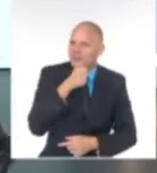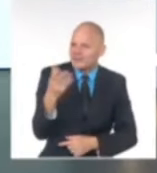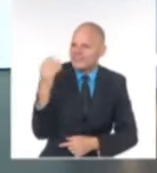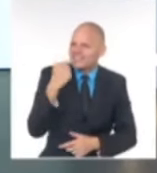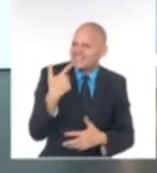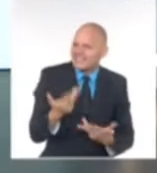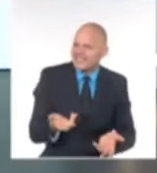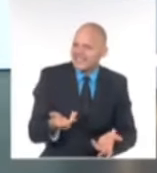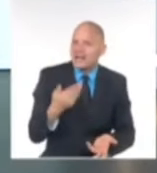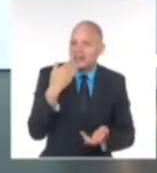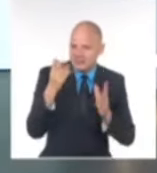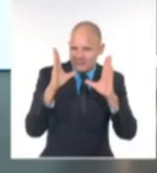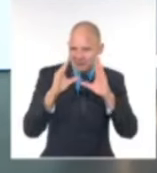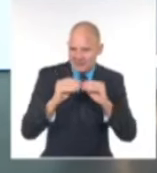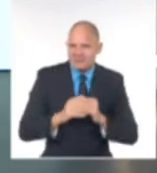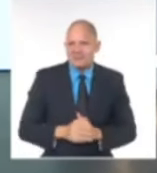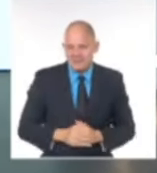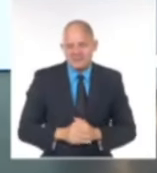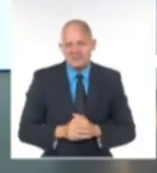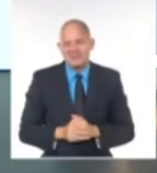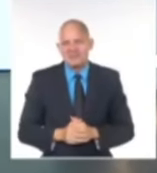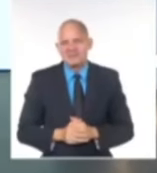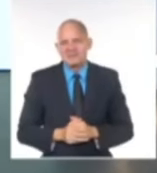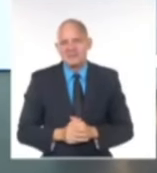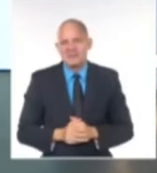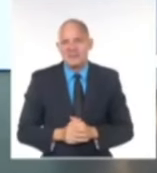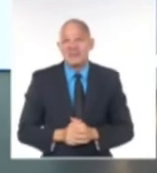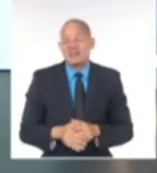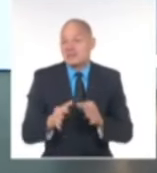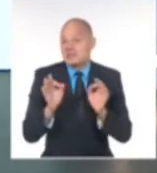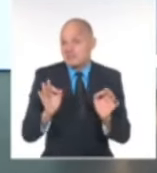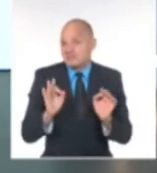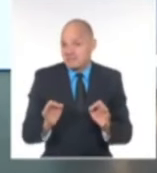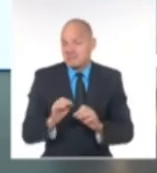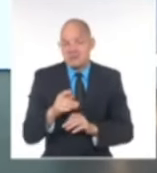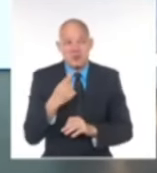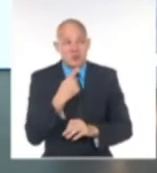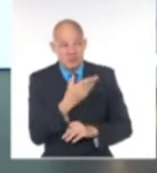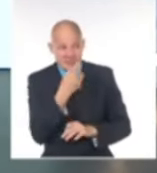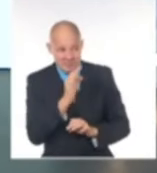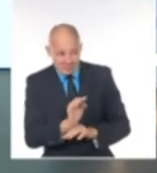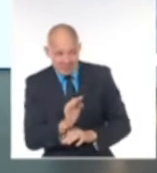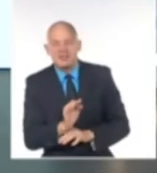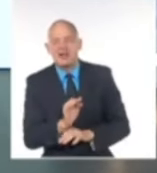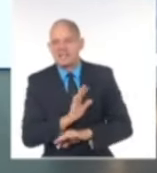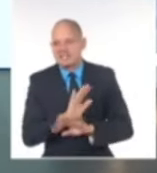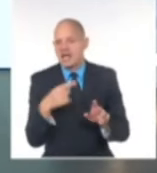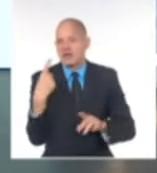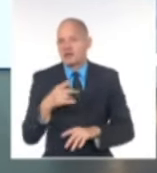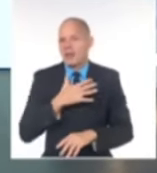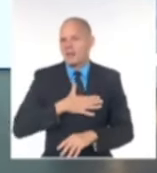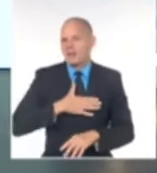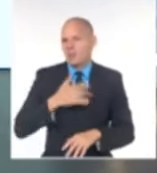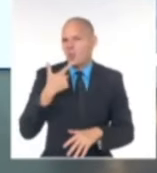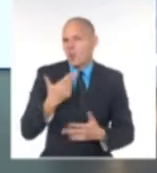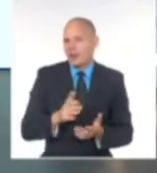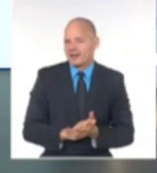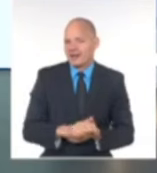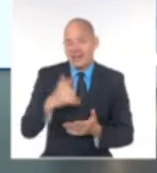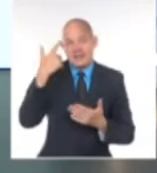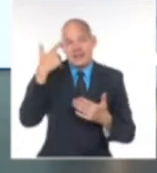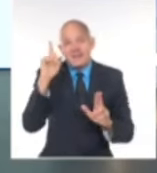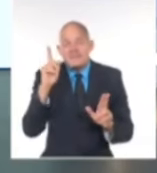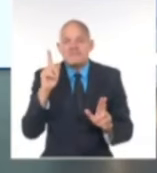Buenas noches, Yunel. Muy buenas noches, Lady. Muy buenas noches para ti, Rey. Es así, como ustedes señalaban, habíamos estado esperando con muchas